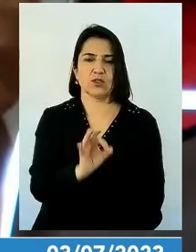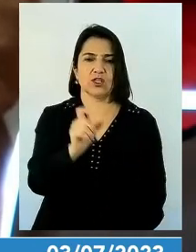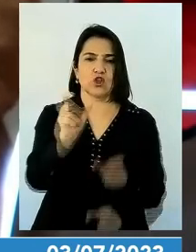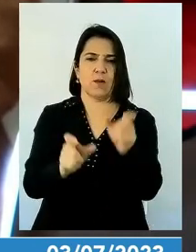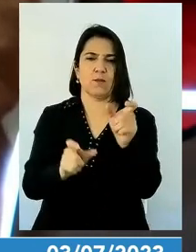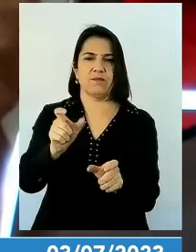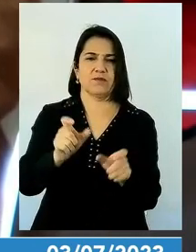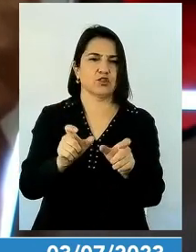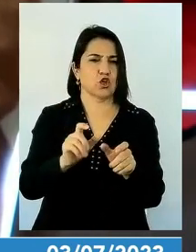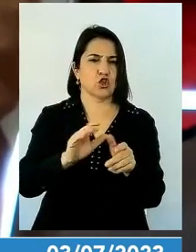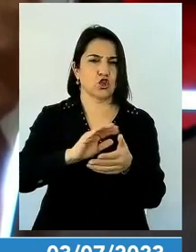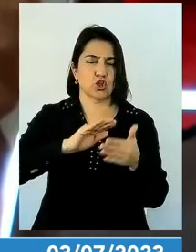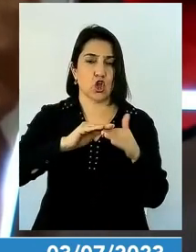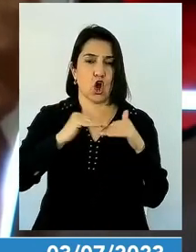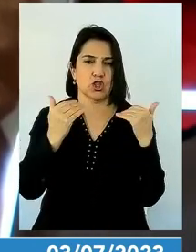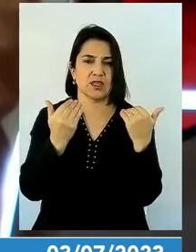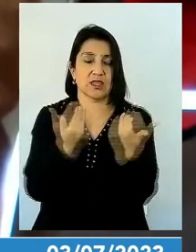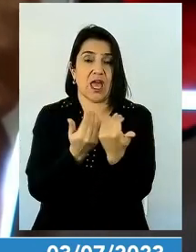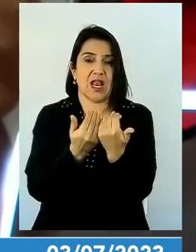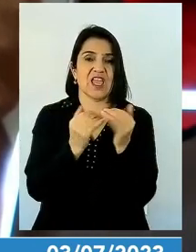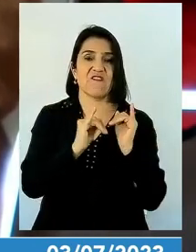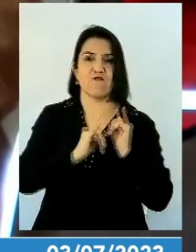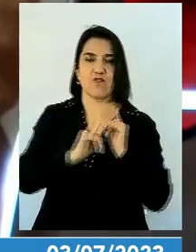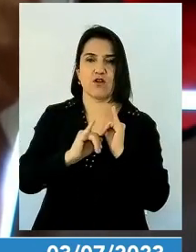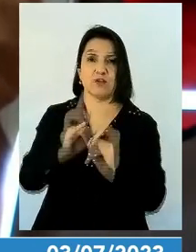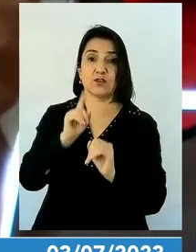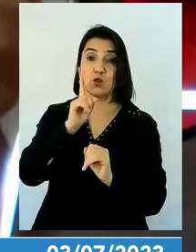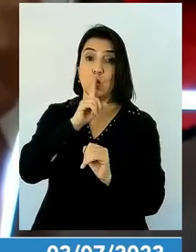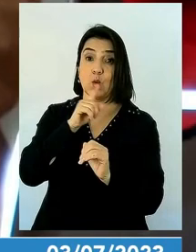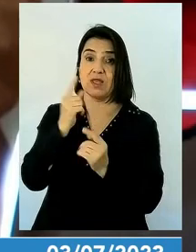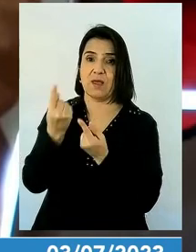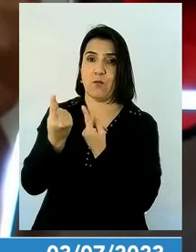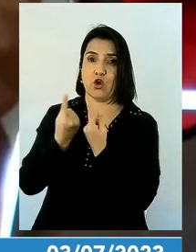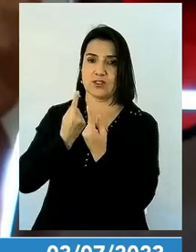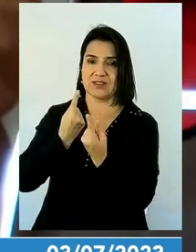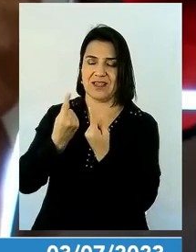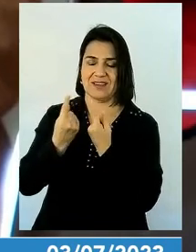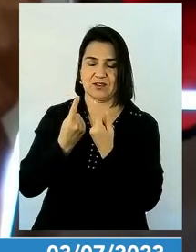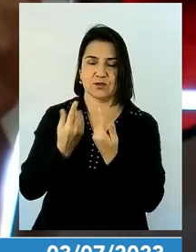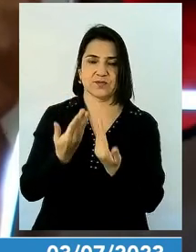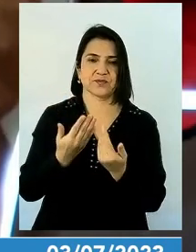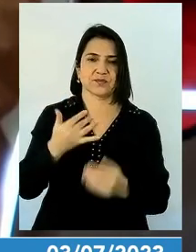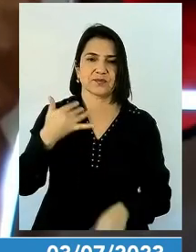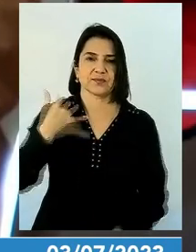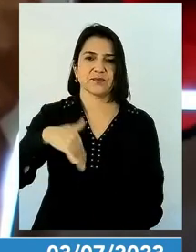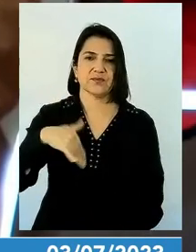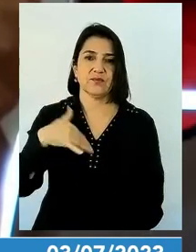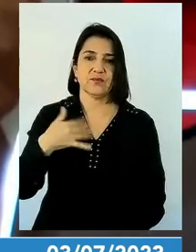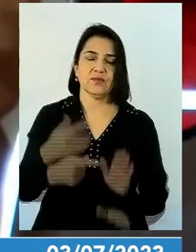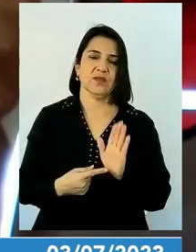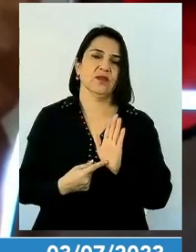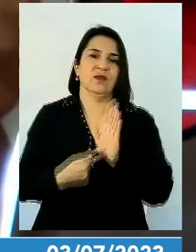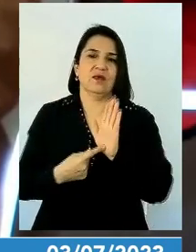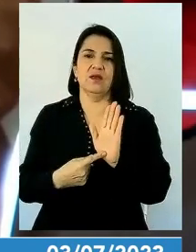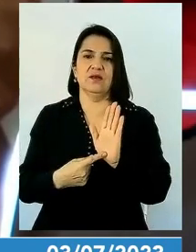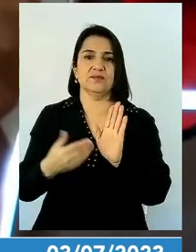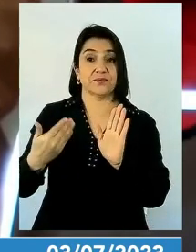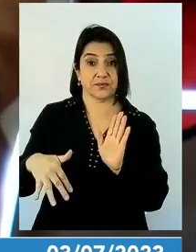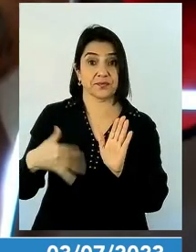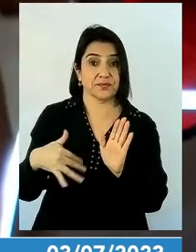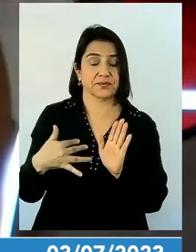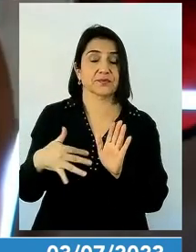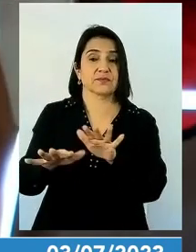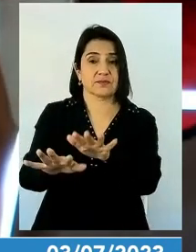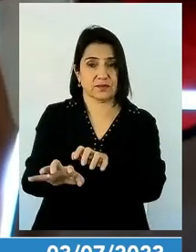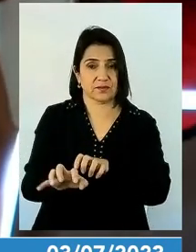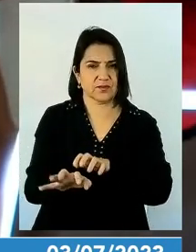el último censo. Resulta importante resaltar que el sector agrícola requiere urgentemente